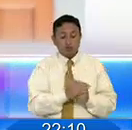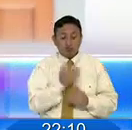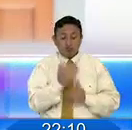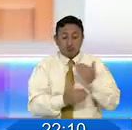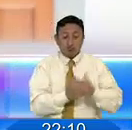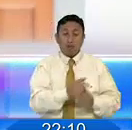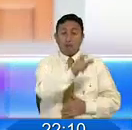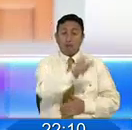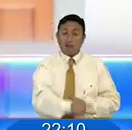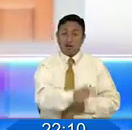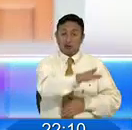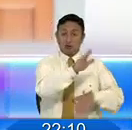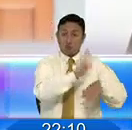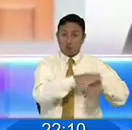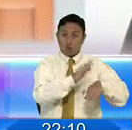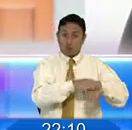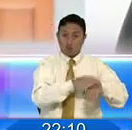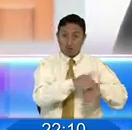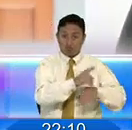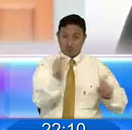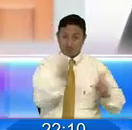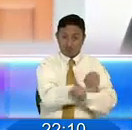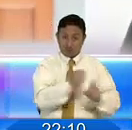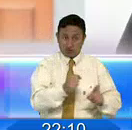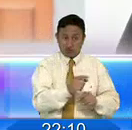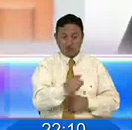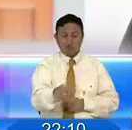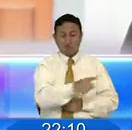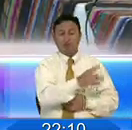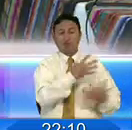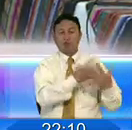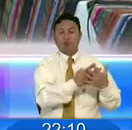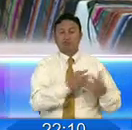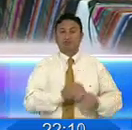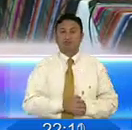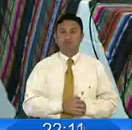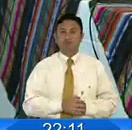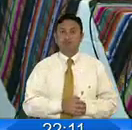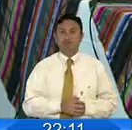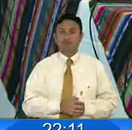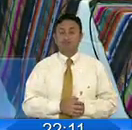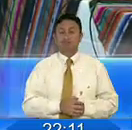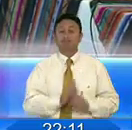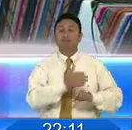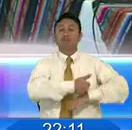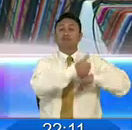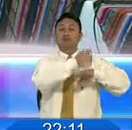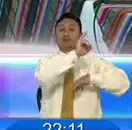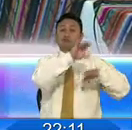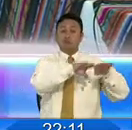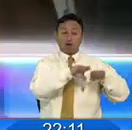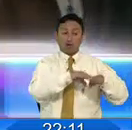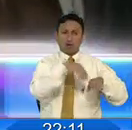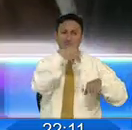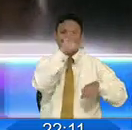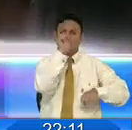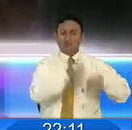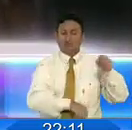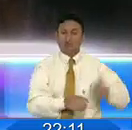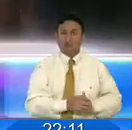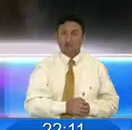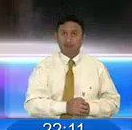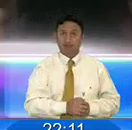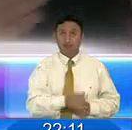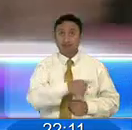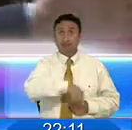que cometieron este tipo de actos violentos sean sancionadas. La gobernación de Imbabura fue una de las más afectadas y la